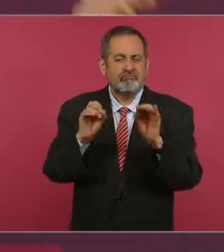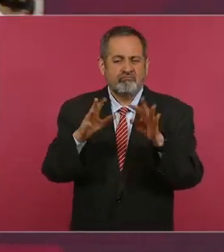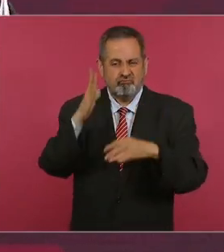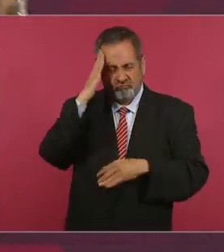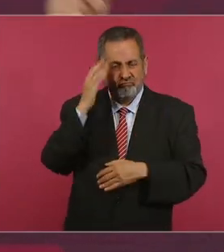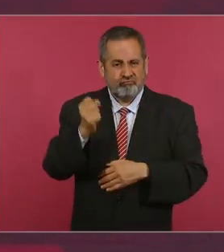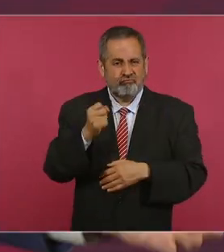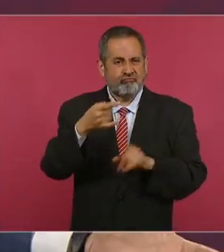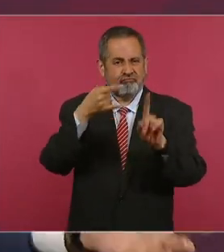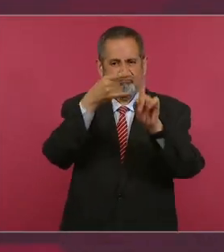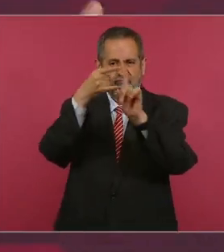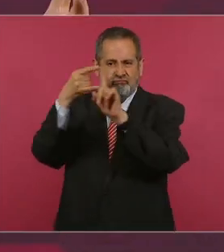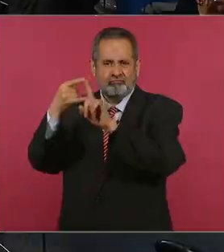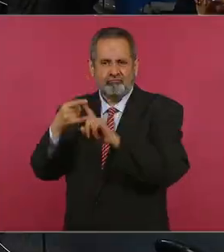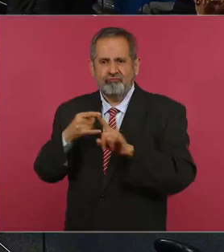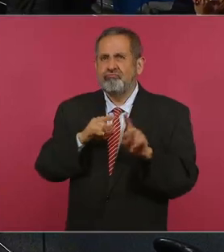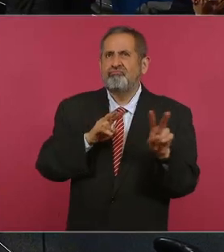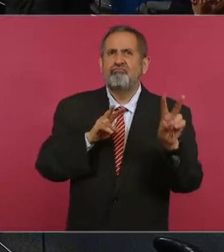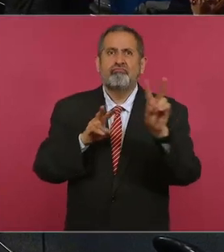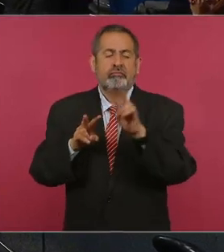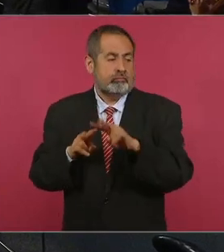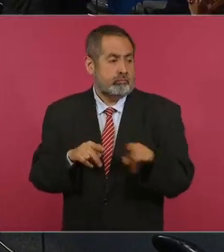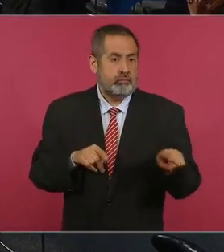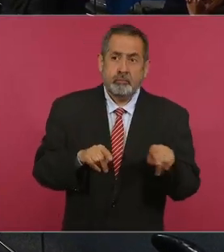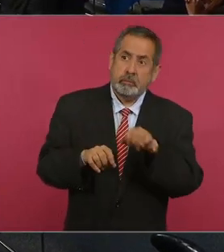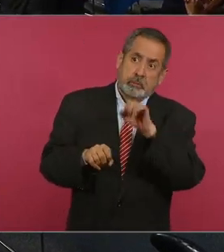y salían de ahí, ¡oh!